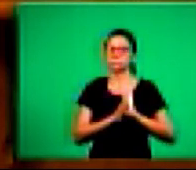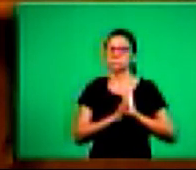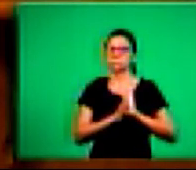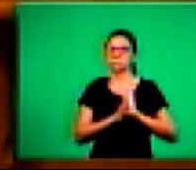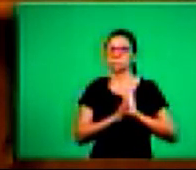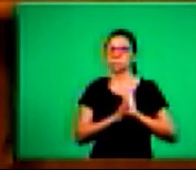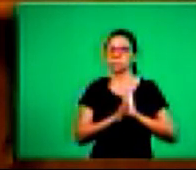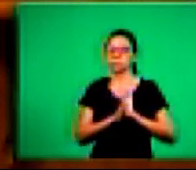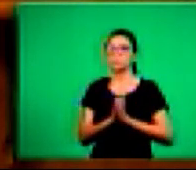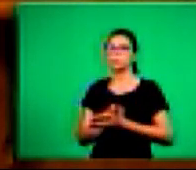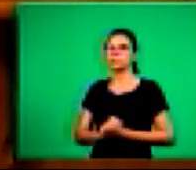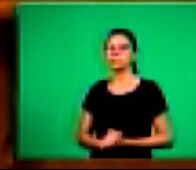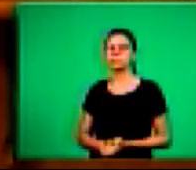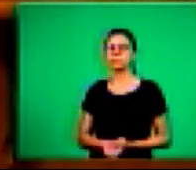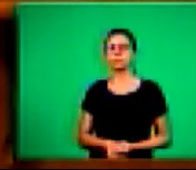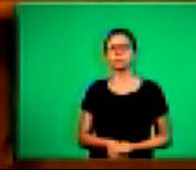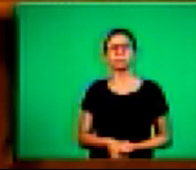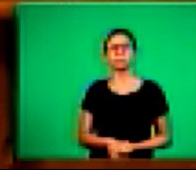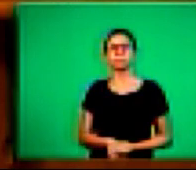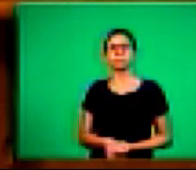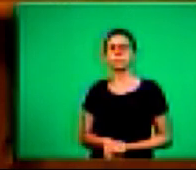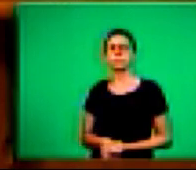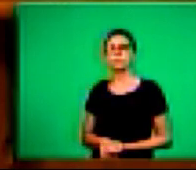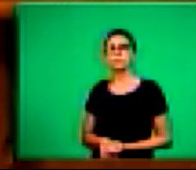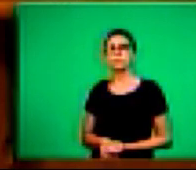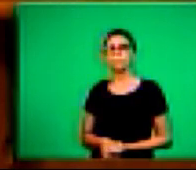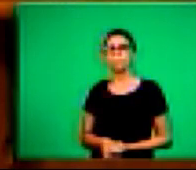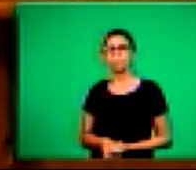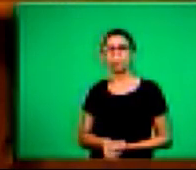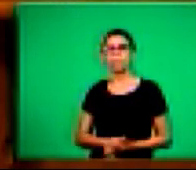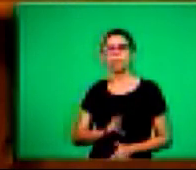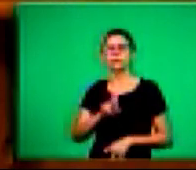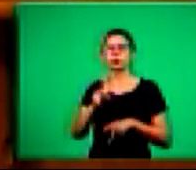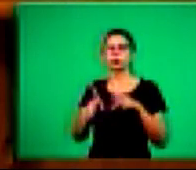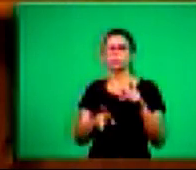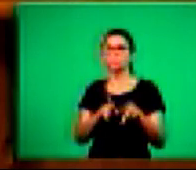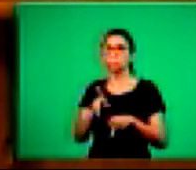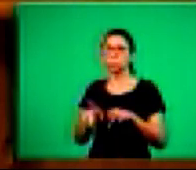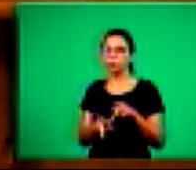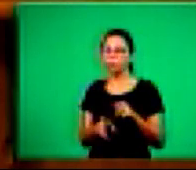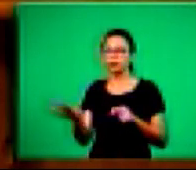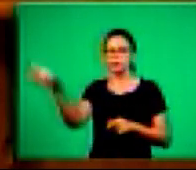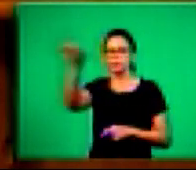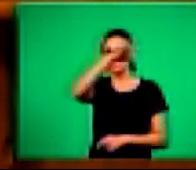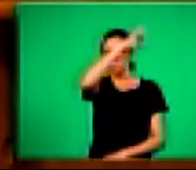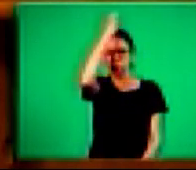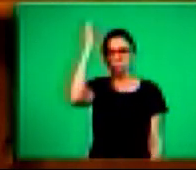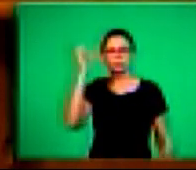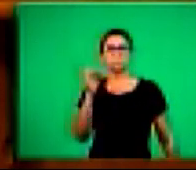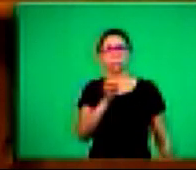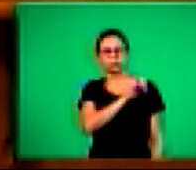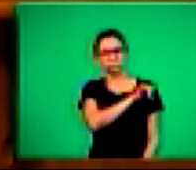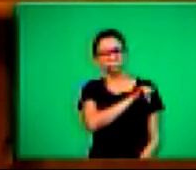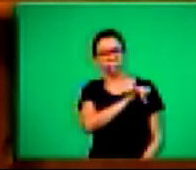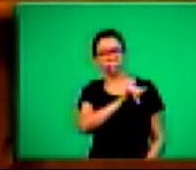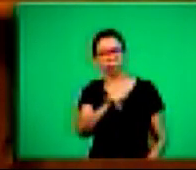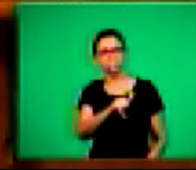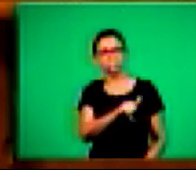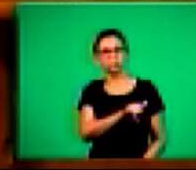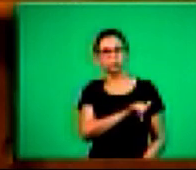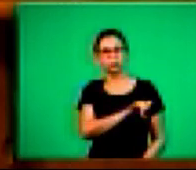tocados por el espíritu santo para entender que jesús había resucitado de los